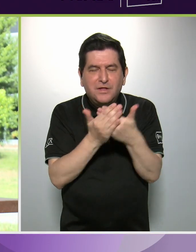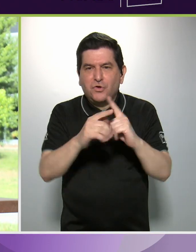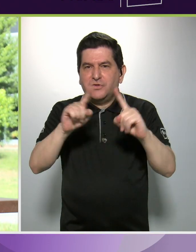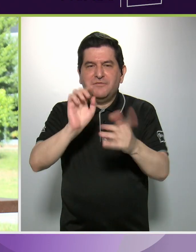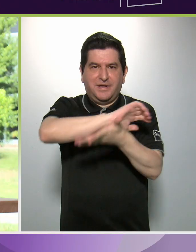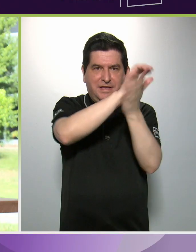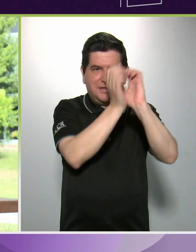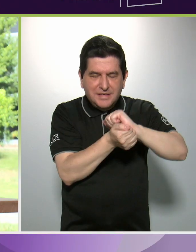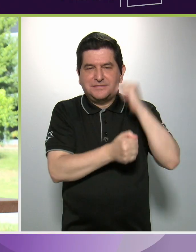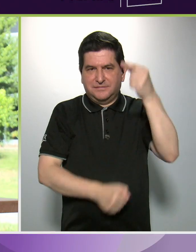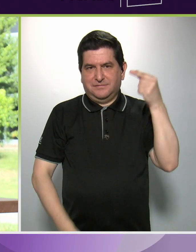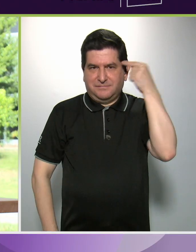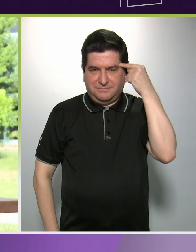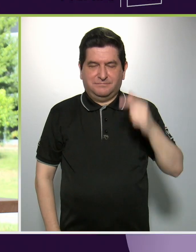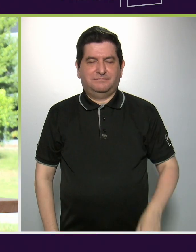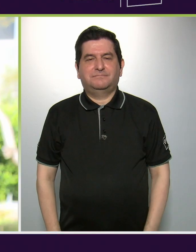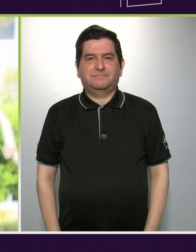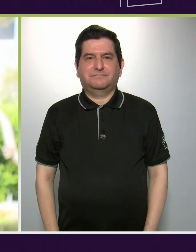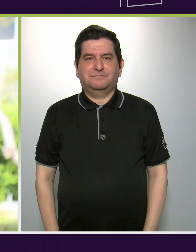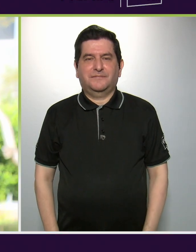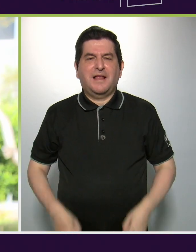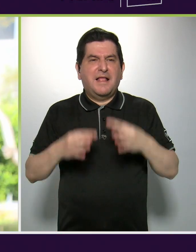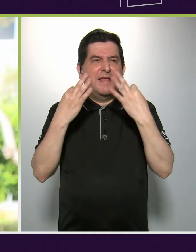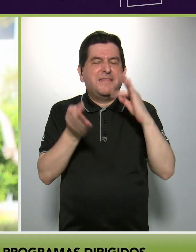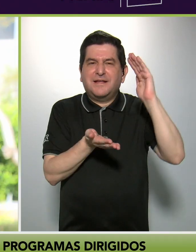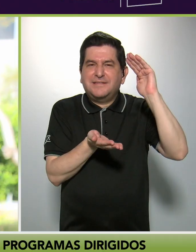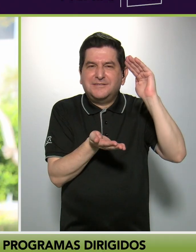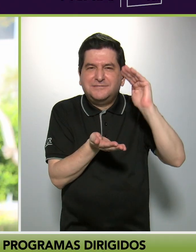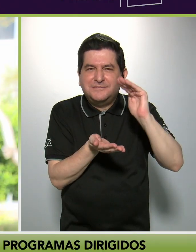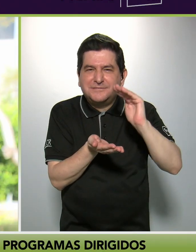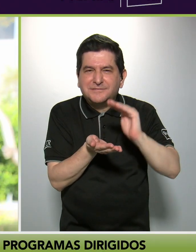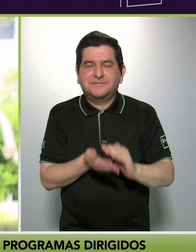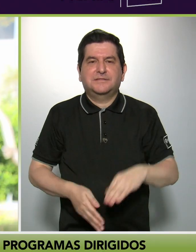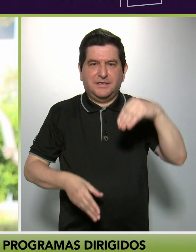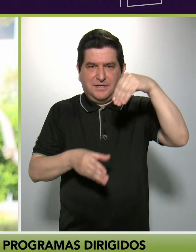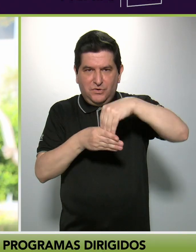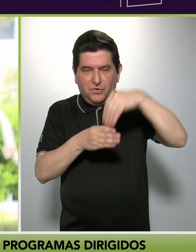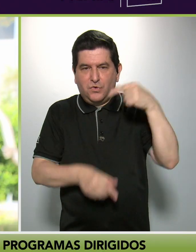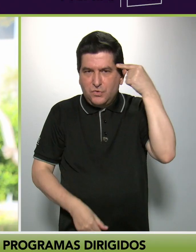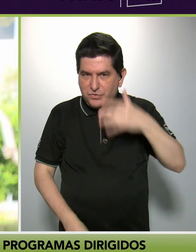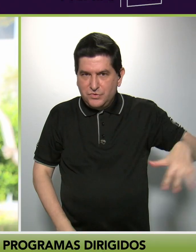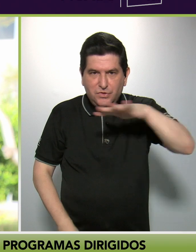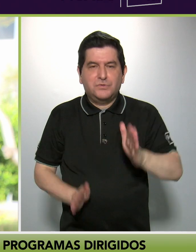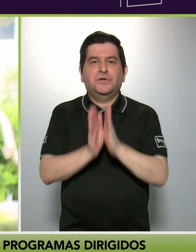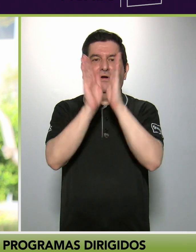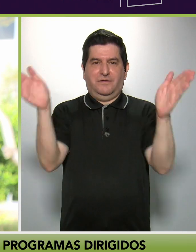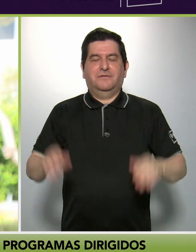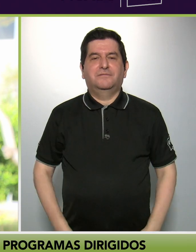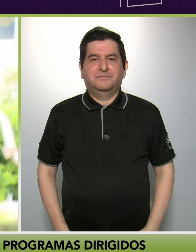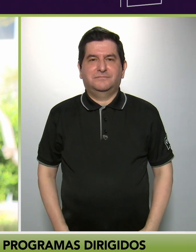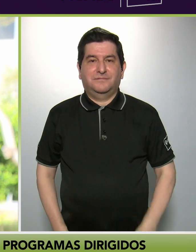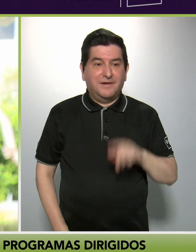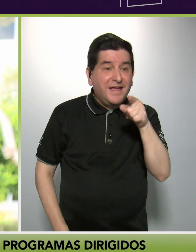reducir como los apoyos del Estado en general, y muchos de esa reducción o de esa llamada austeridad